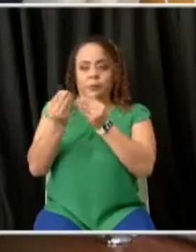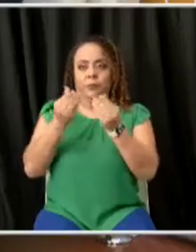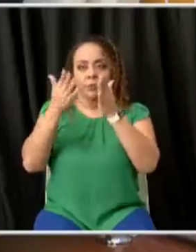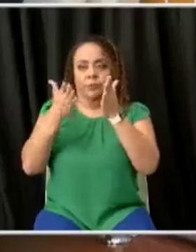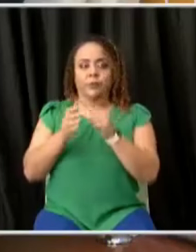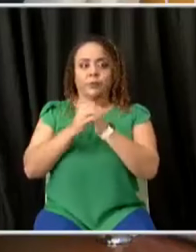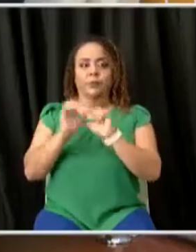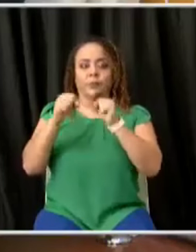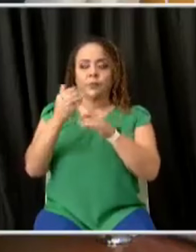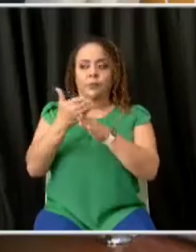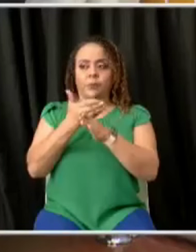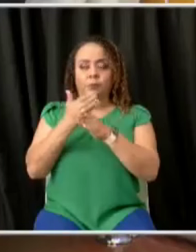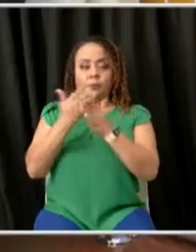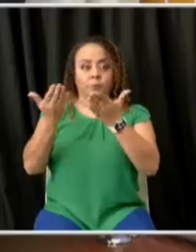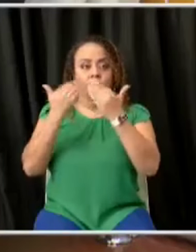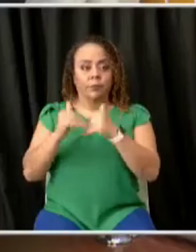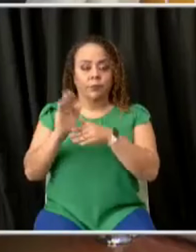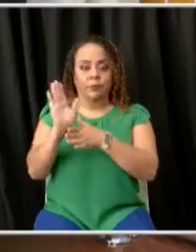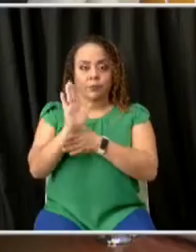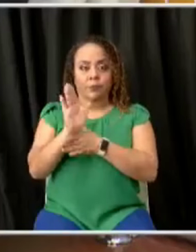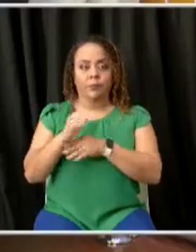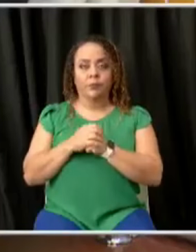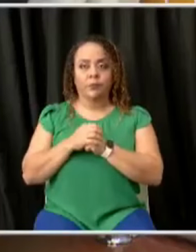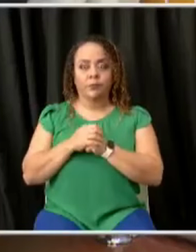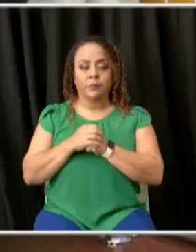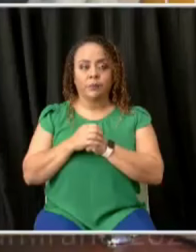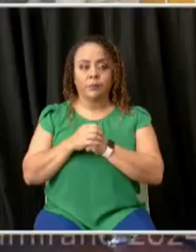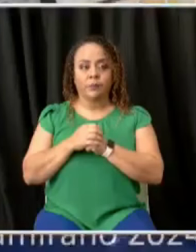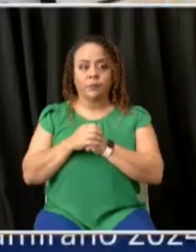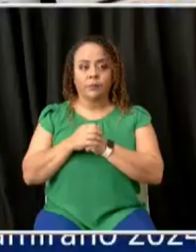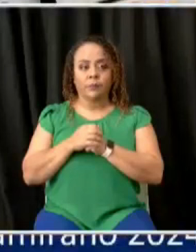pueden compartir la siguiente diapositiva.